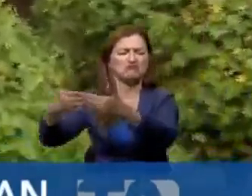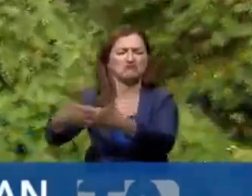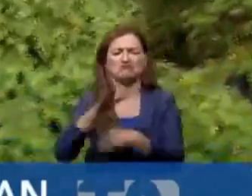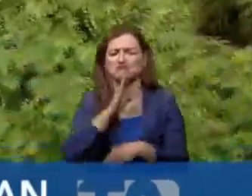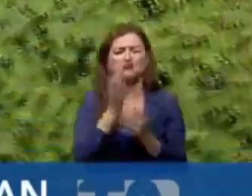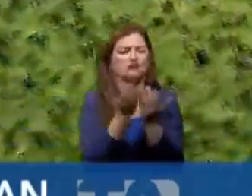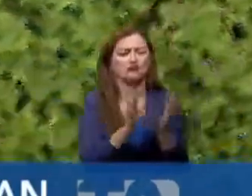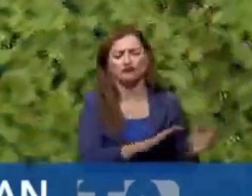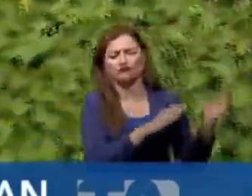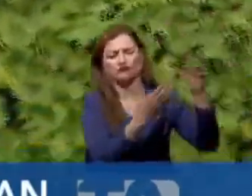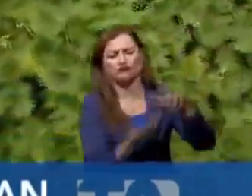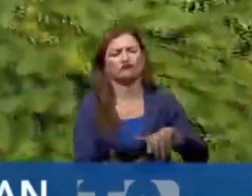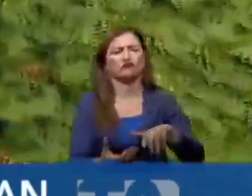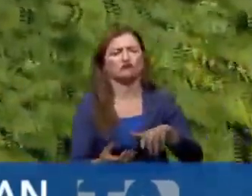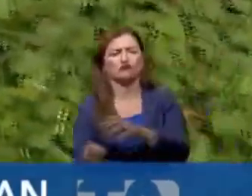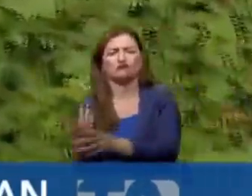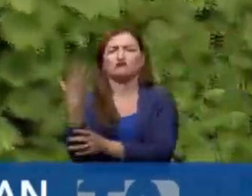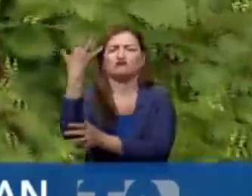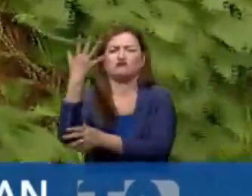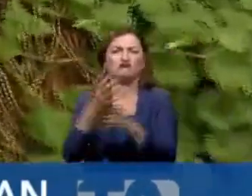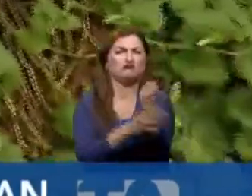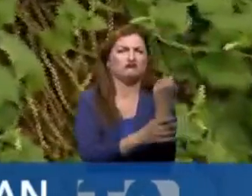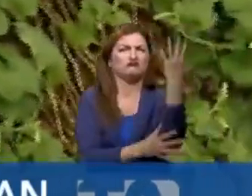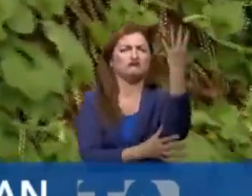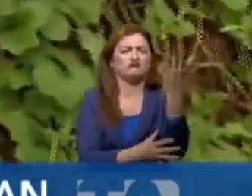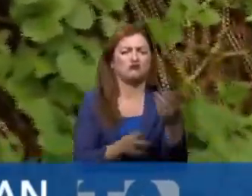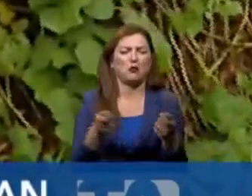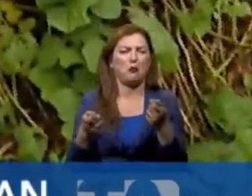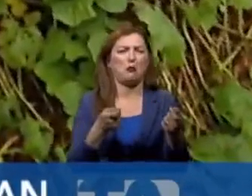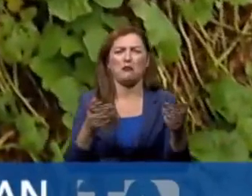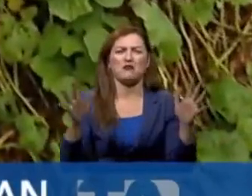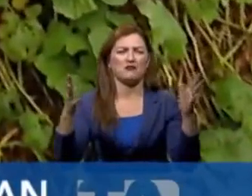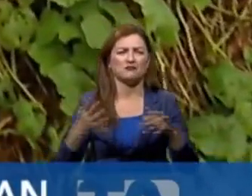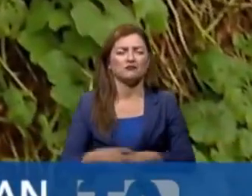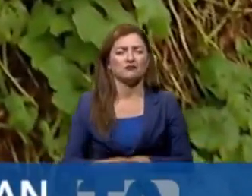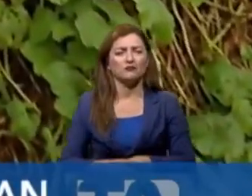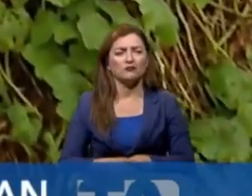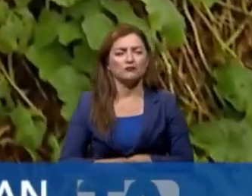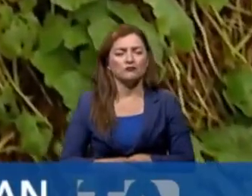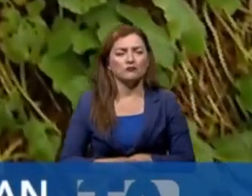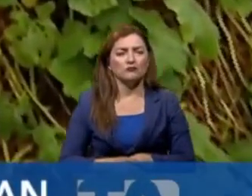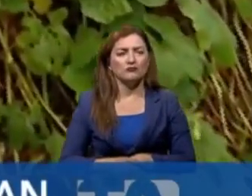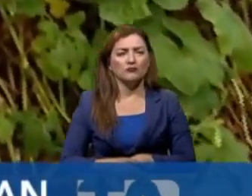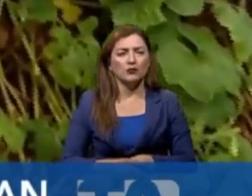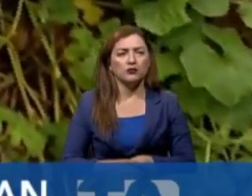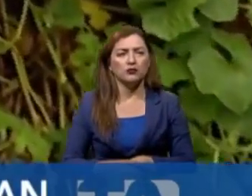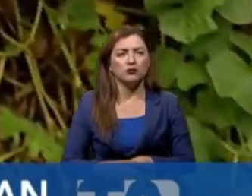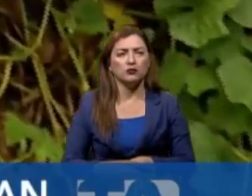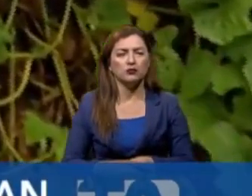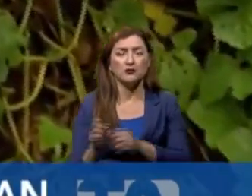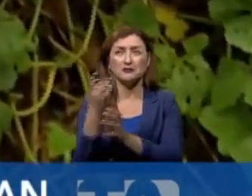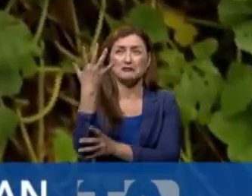todo el tiempo ha sido un crecimiento de maleza Sin Control para que sigan creciendo ya tenemos árboles